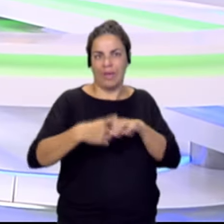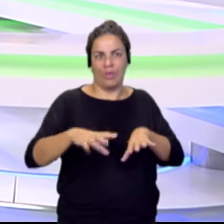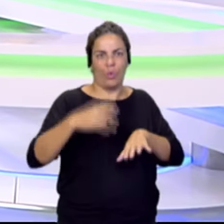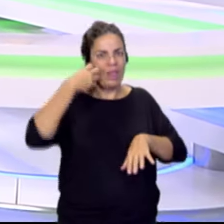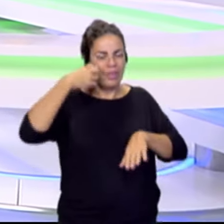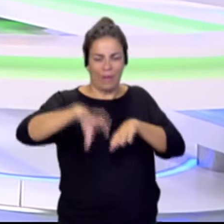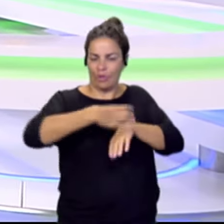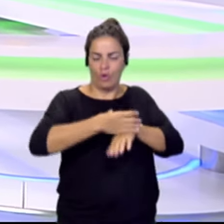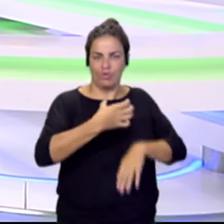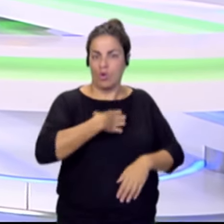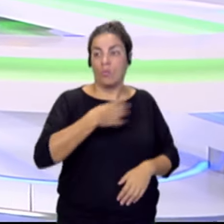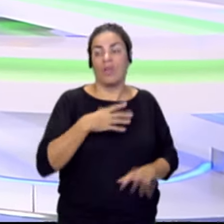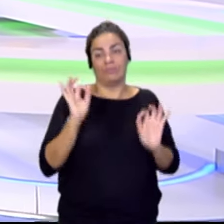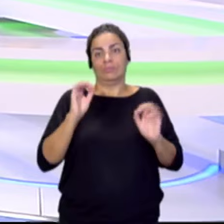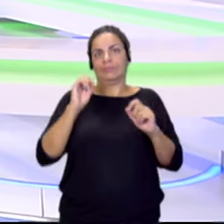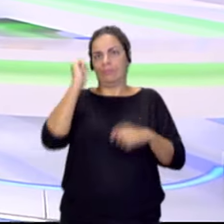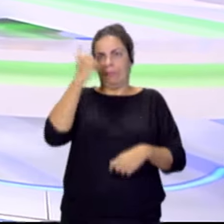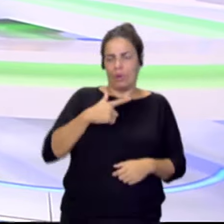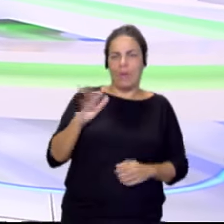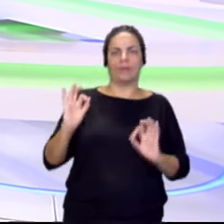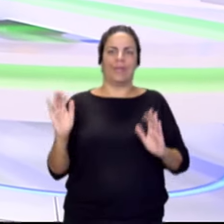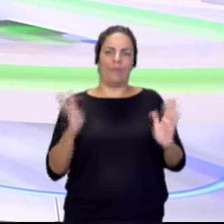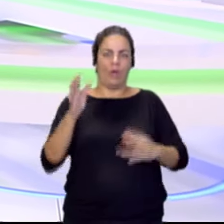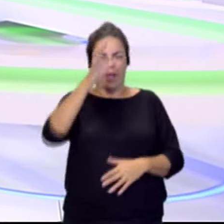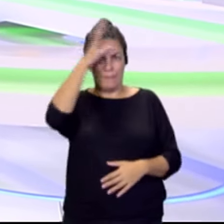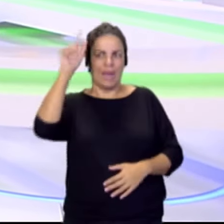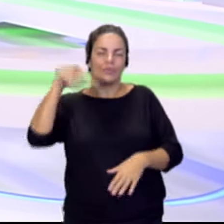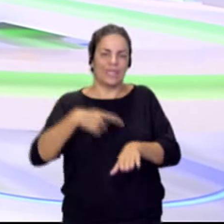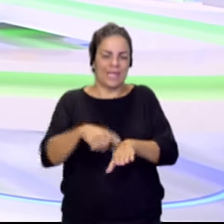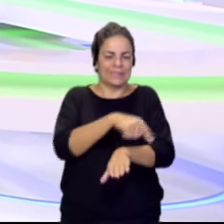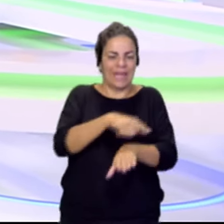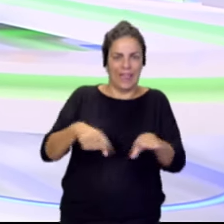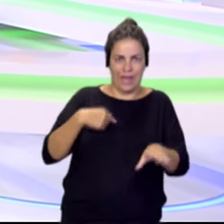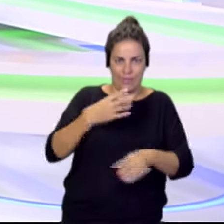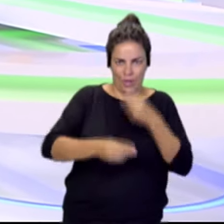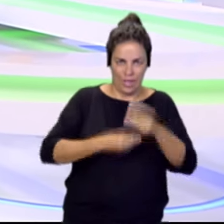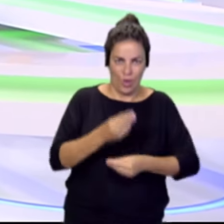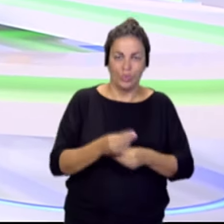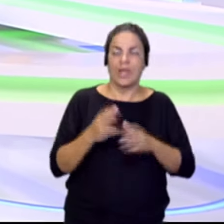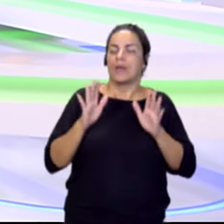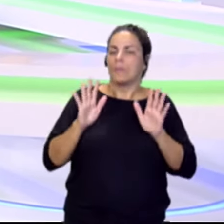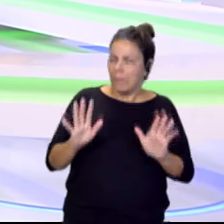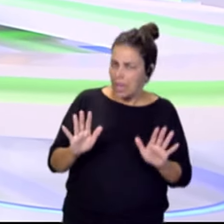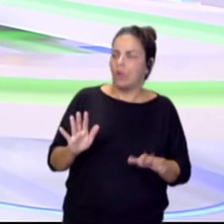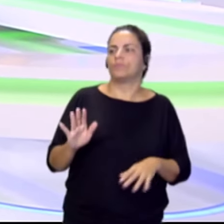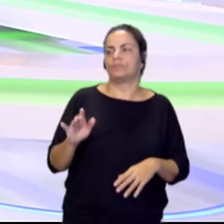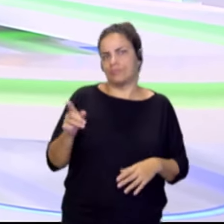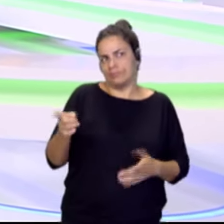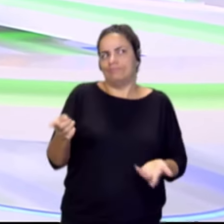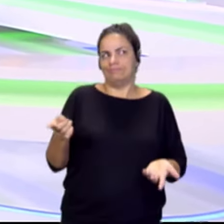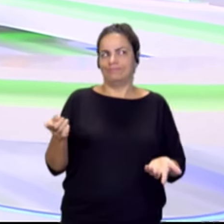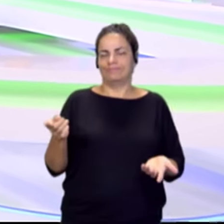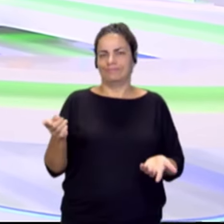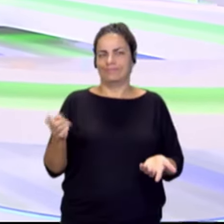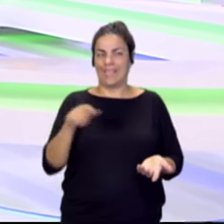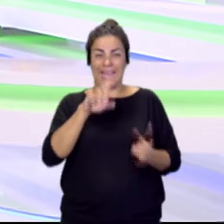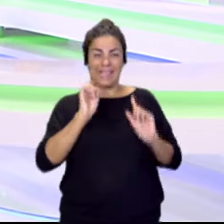menos mal que fue en verano y a pura sandalia, pero es verdad que eso sí lo veo un